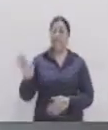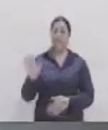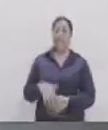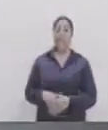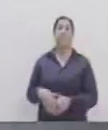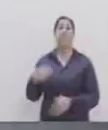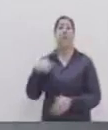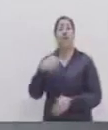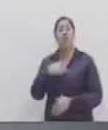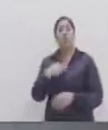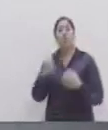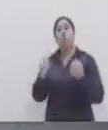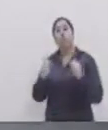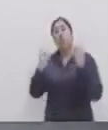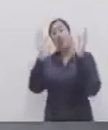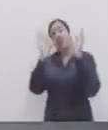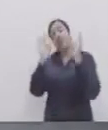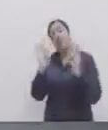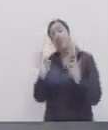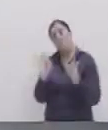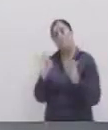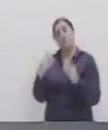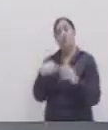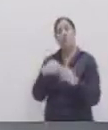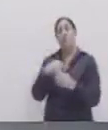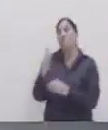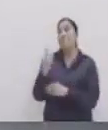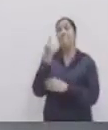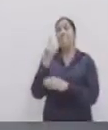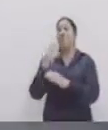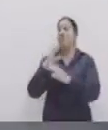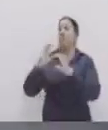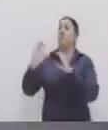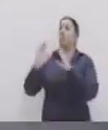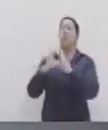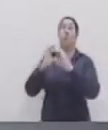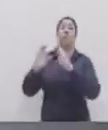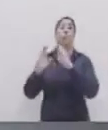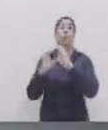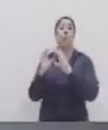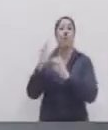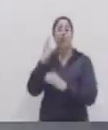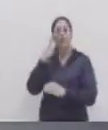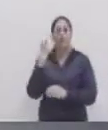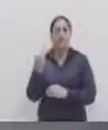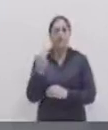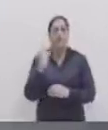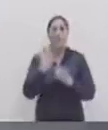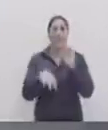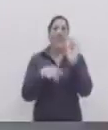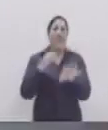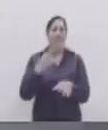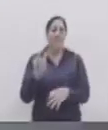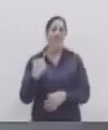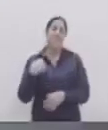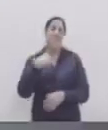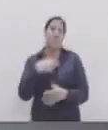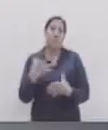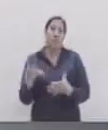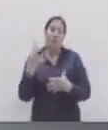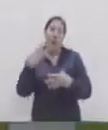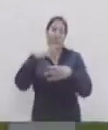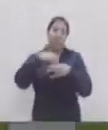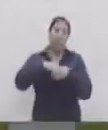La construimos en base a venir y comunicar, ¿verdad? Porque a veces nosotros somos mucho de